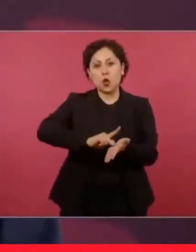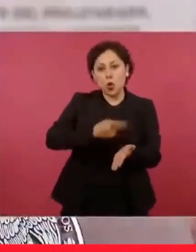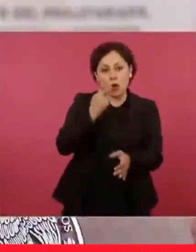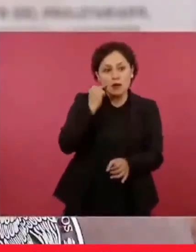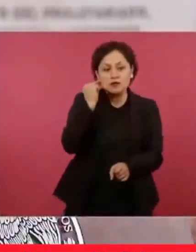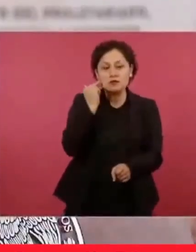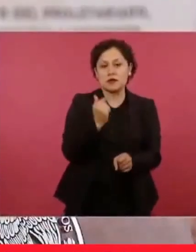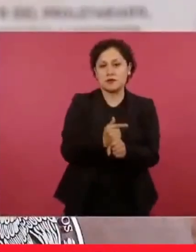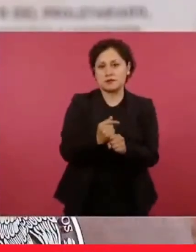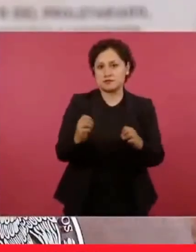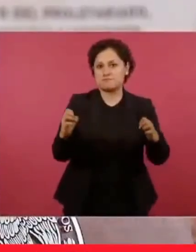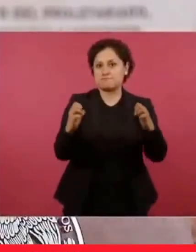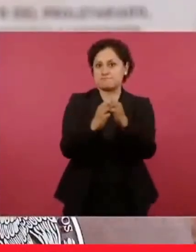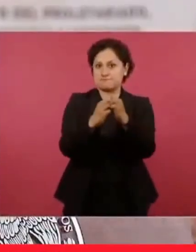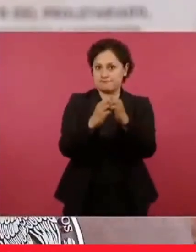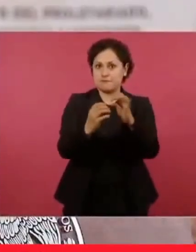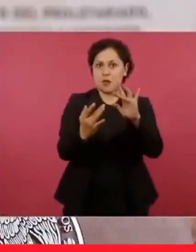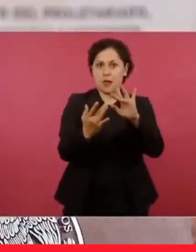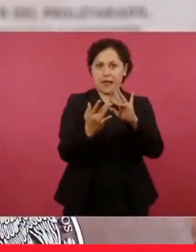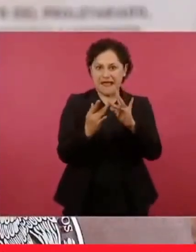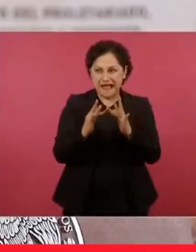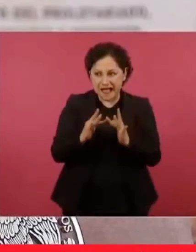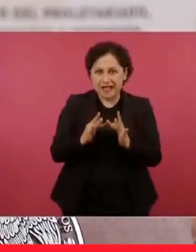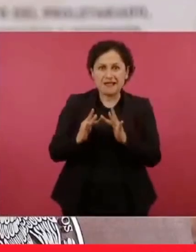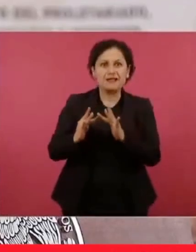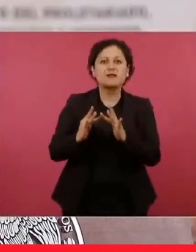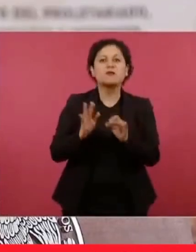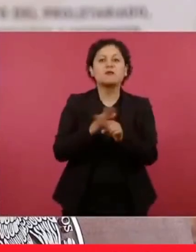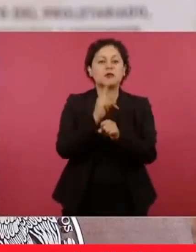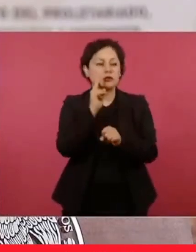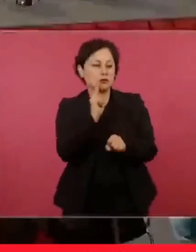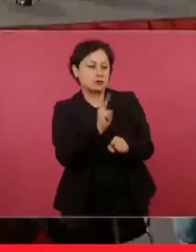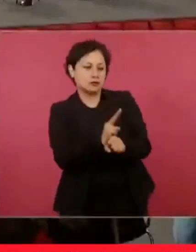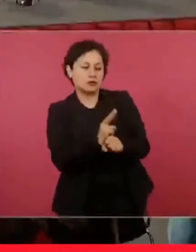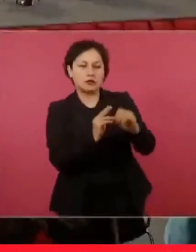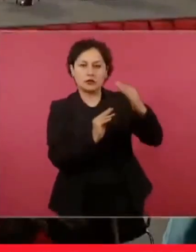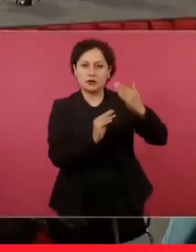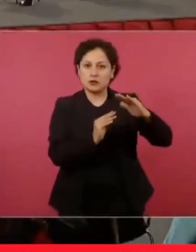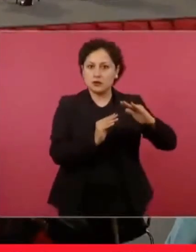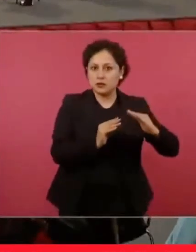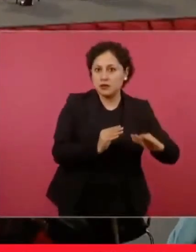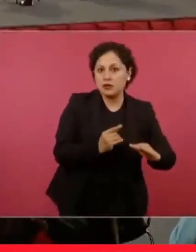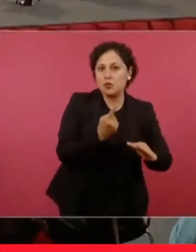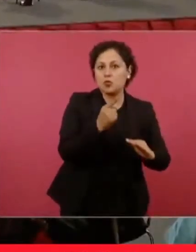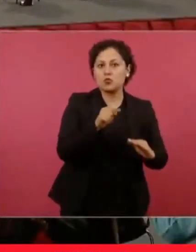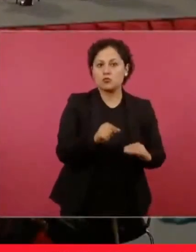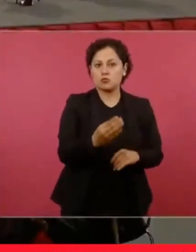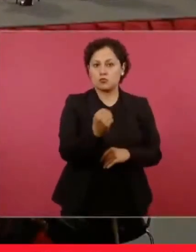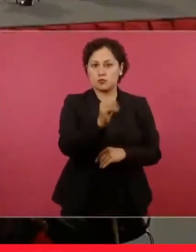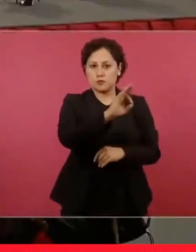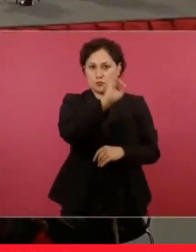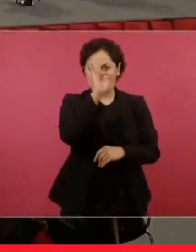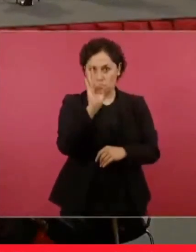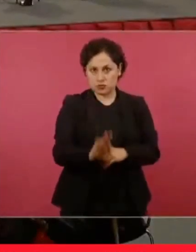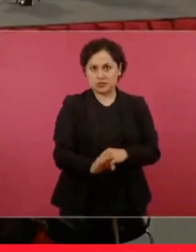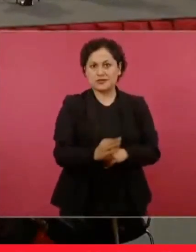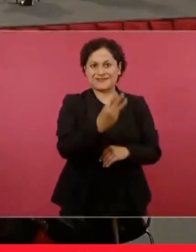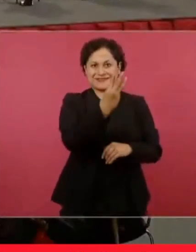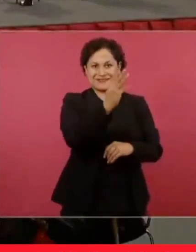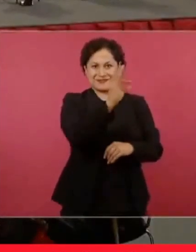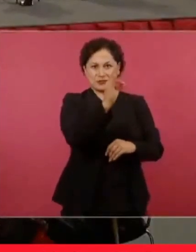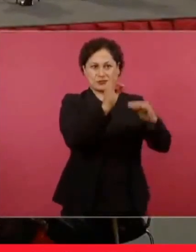sistema interconectado debido a que disminuyó la reserva operativa al 1.9%, debajo del